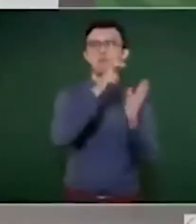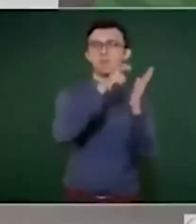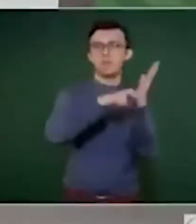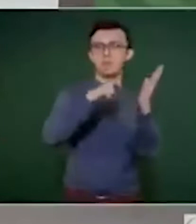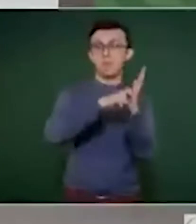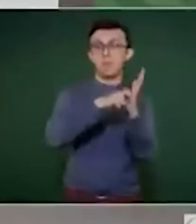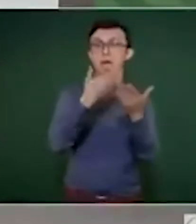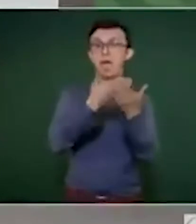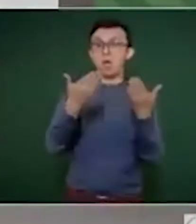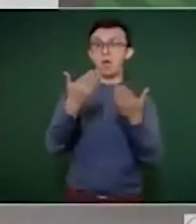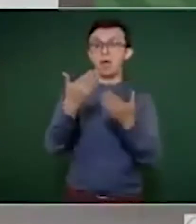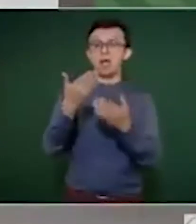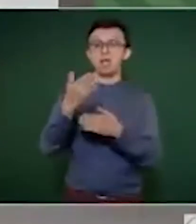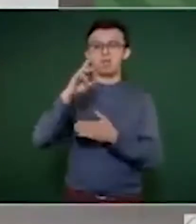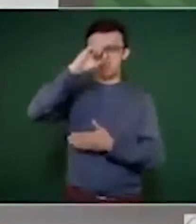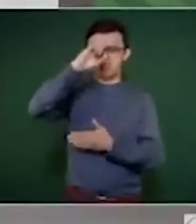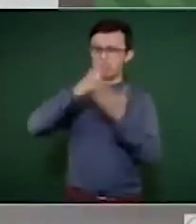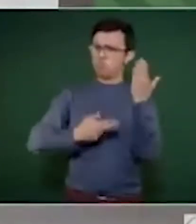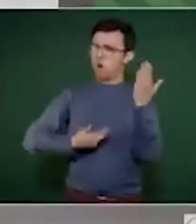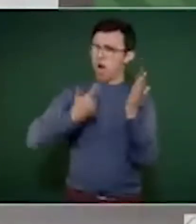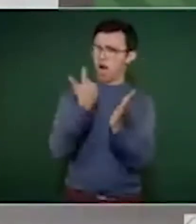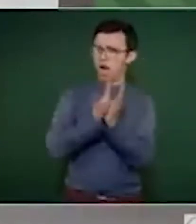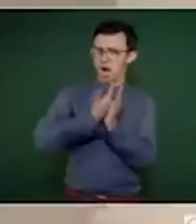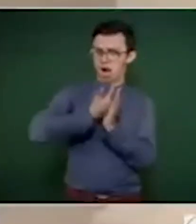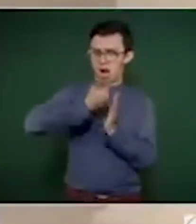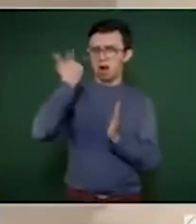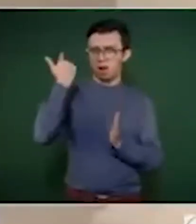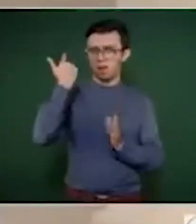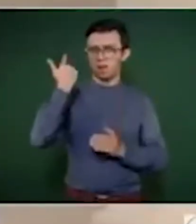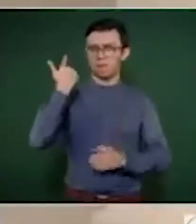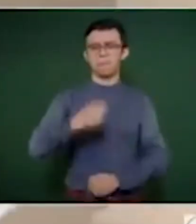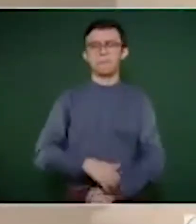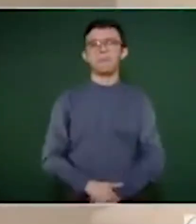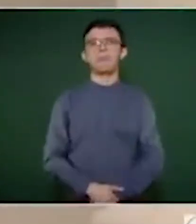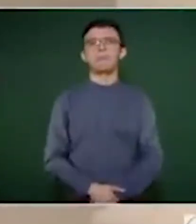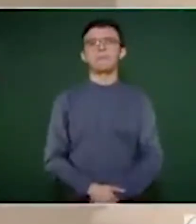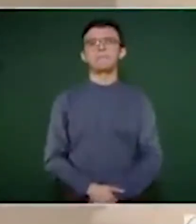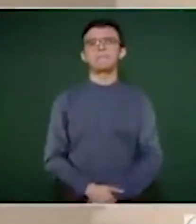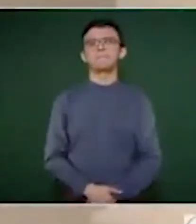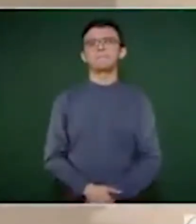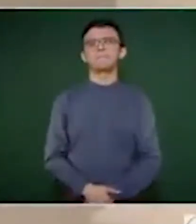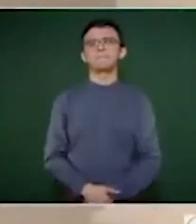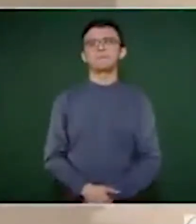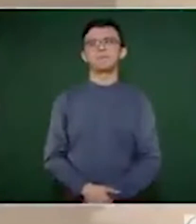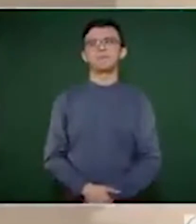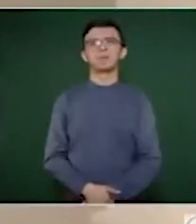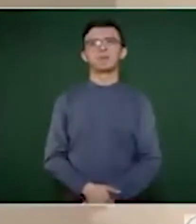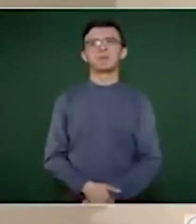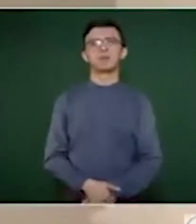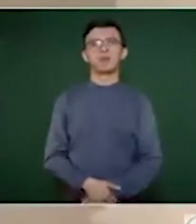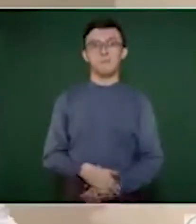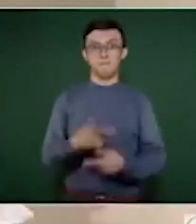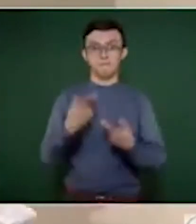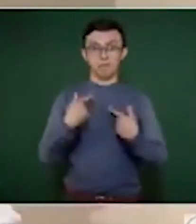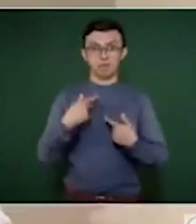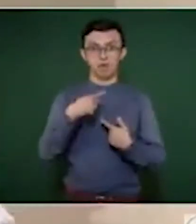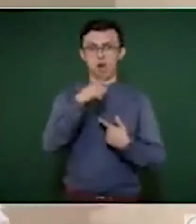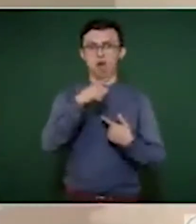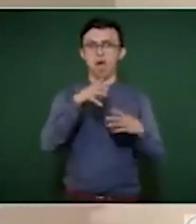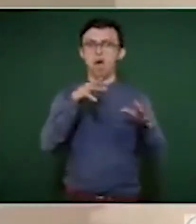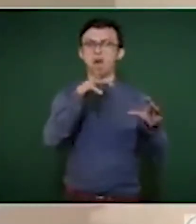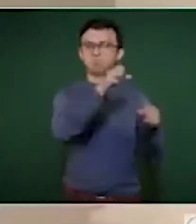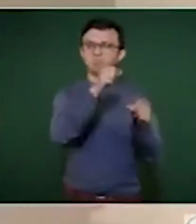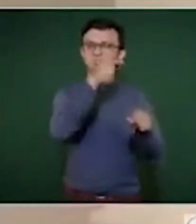231 mil millones de pesos los estados con mayor incidencia en robo de combustible son Tamaulipas Veracruz Hidalgo